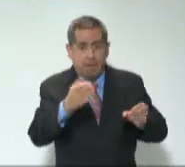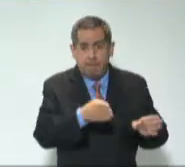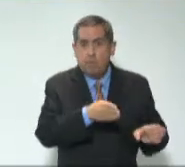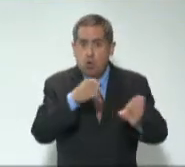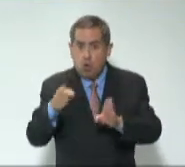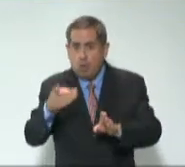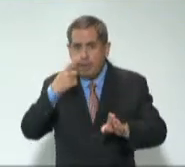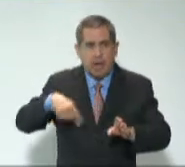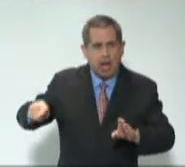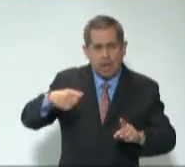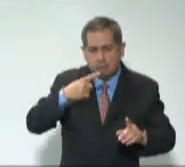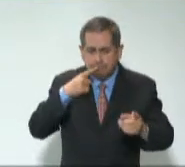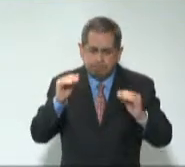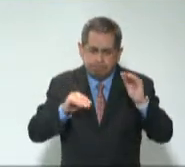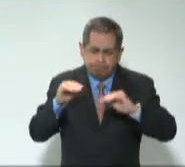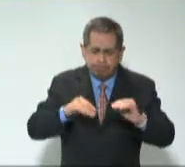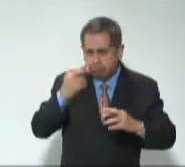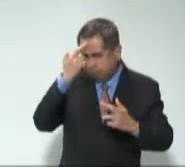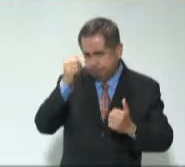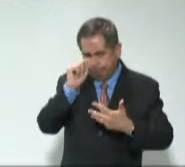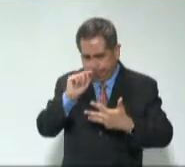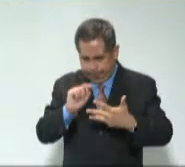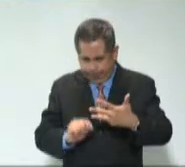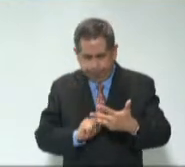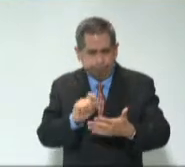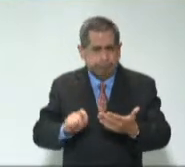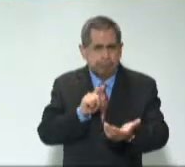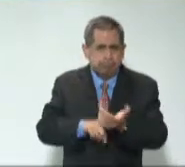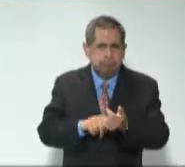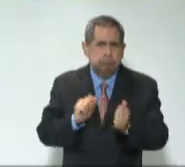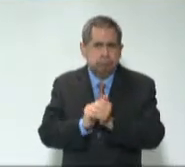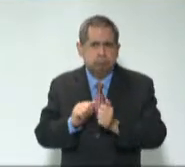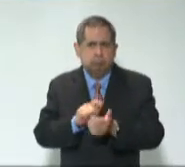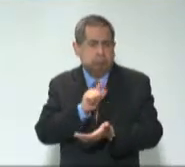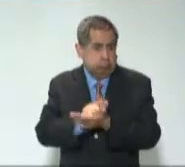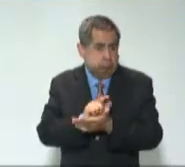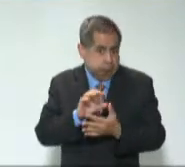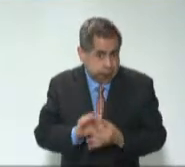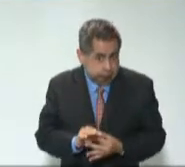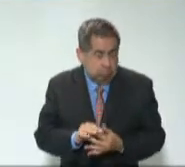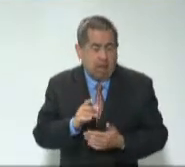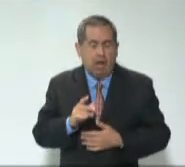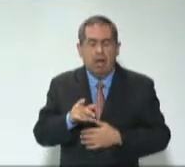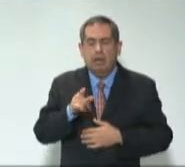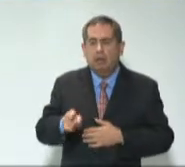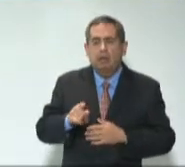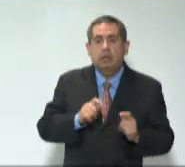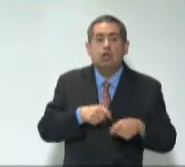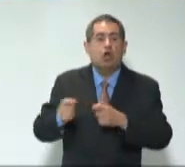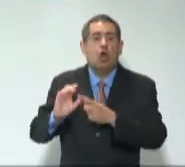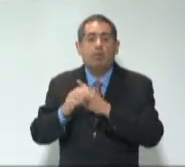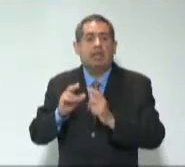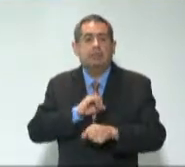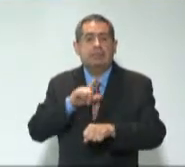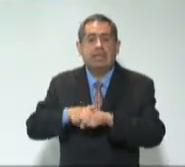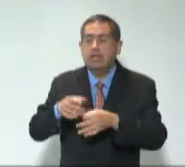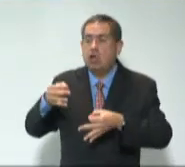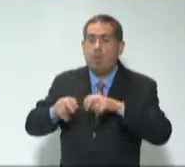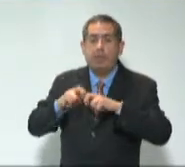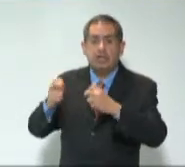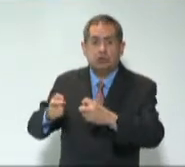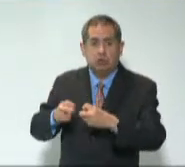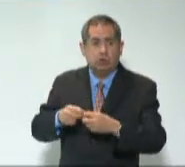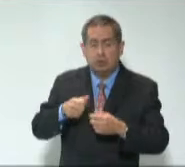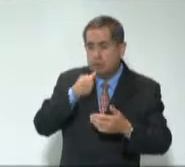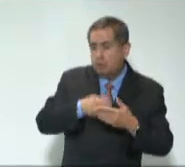sustanciación de los recursos de revisión mediante la ejo justicia llevada al comité especializado de ministros se han